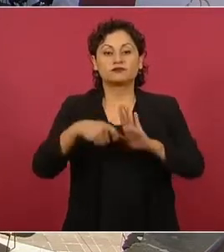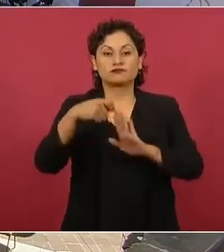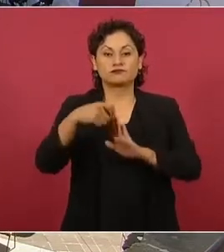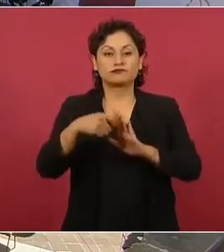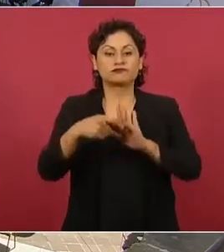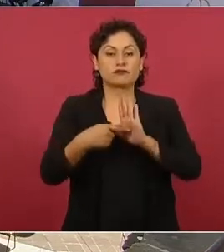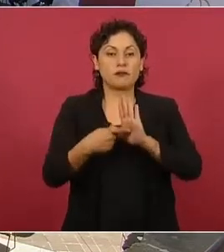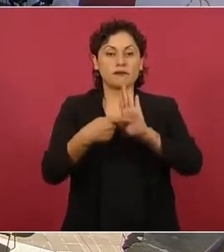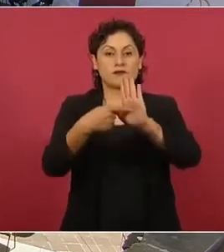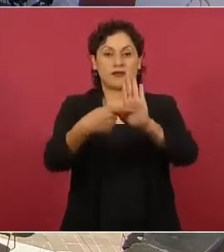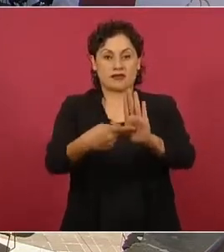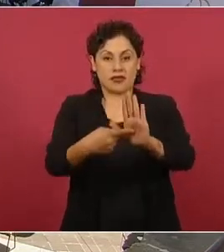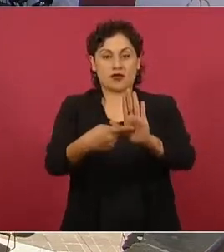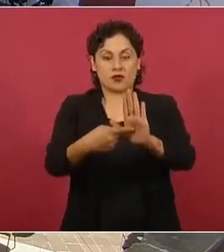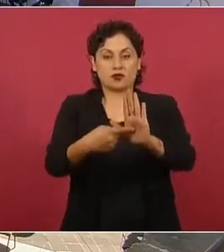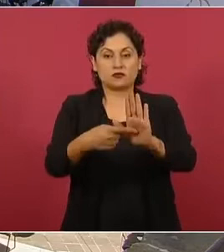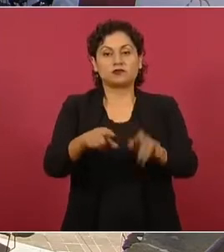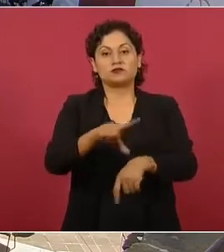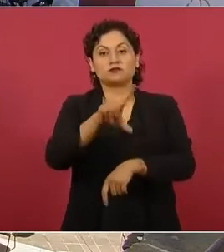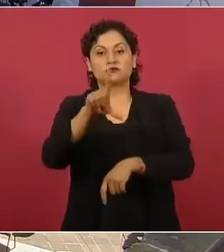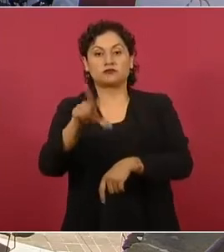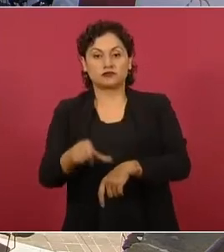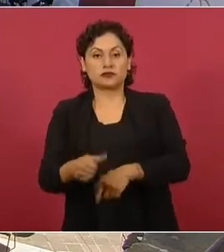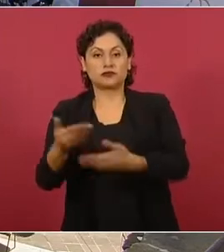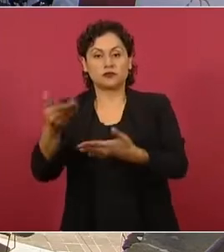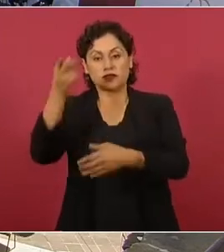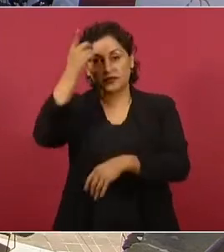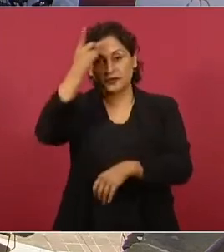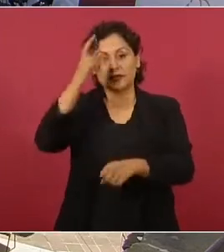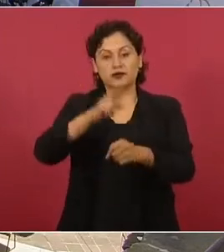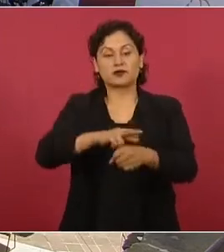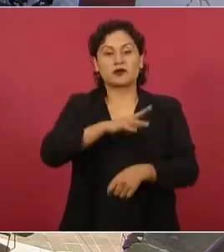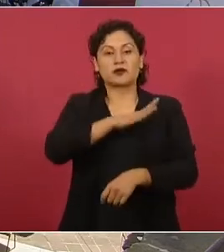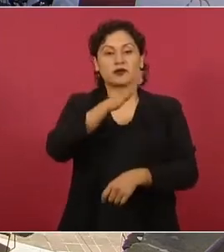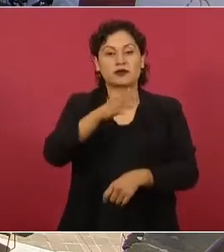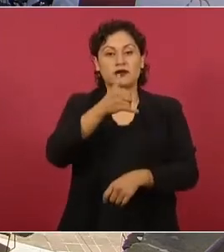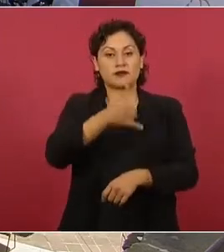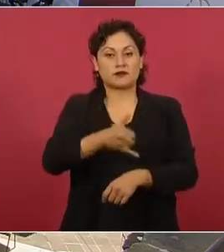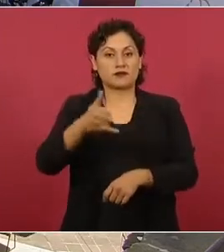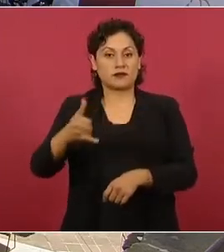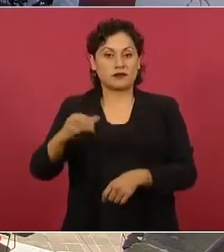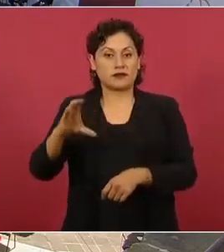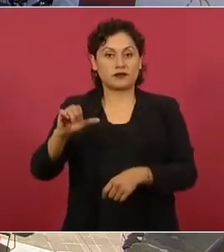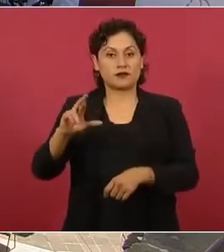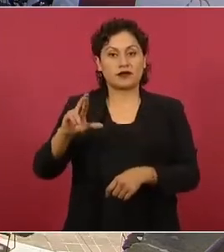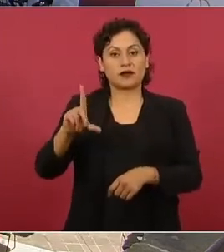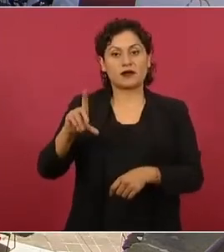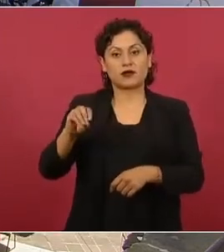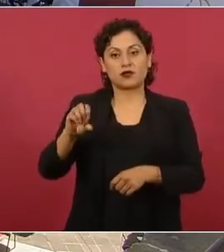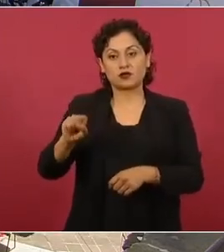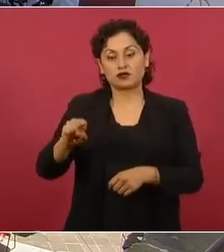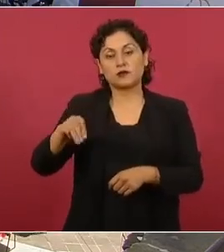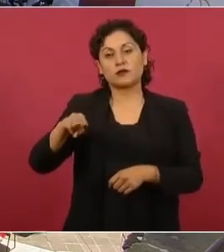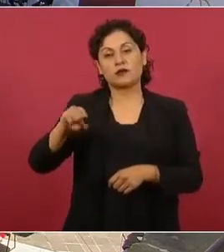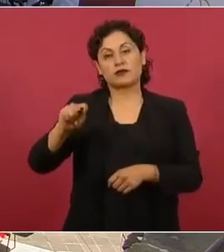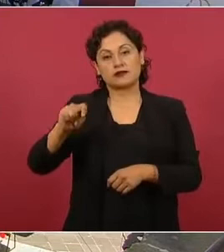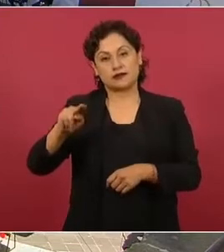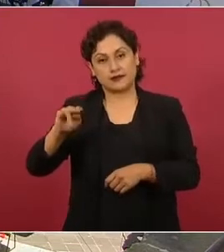al mensaje que dirigirá el director general del Infonavit, Carlos Martínez Velázquez. Adelante con el